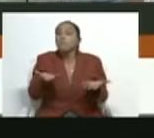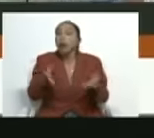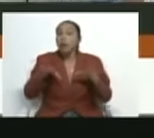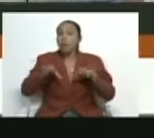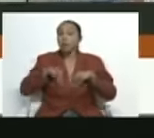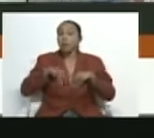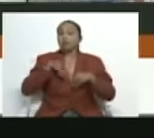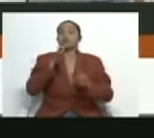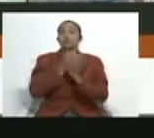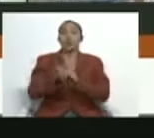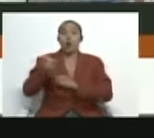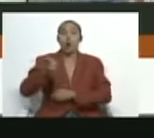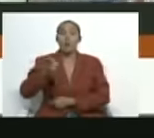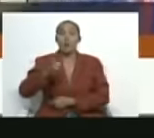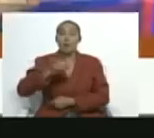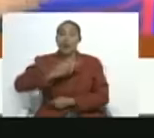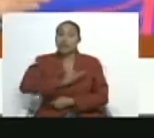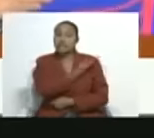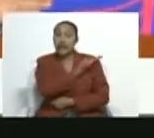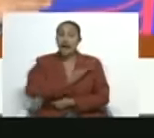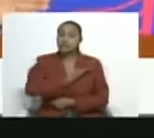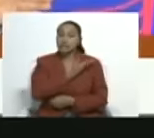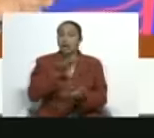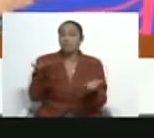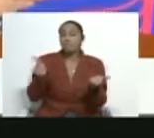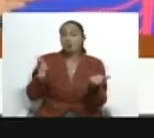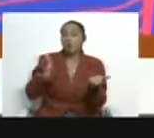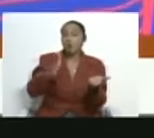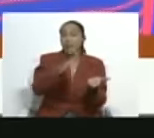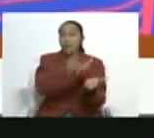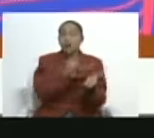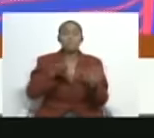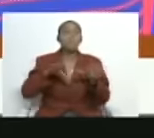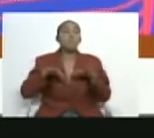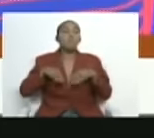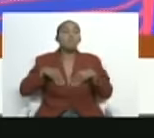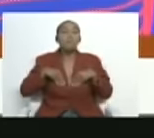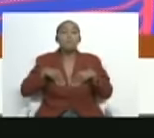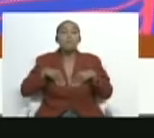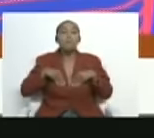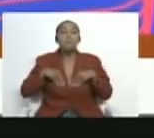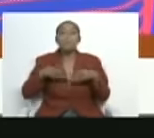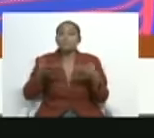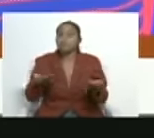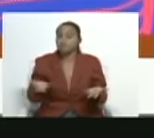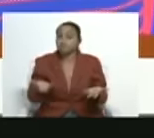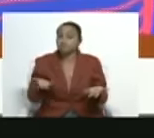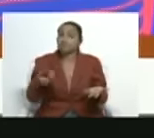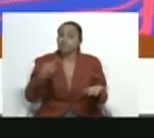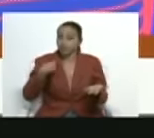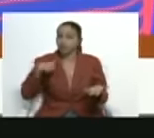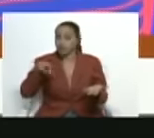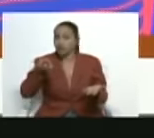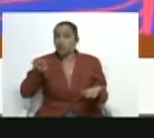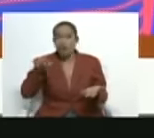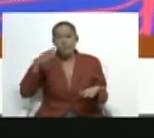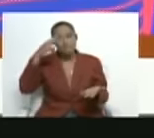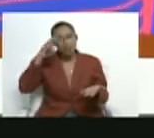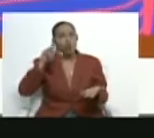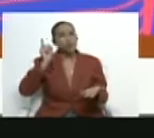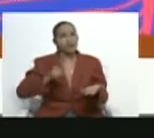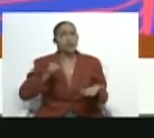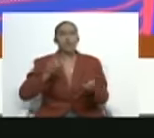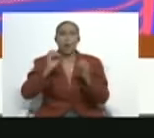gaza desnuda han quedado los magistrados de la Corte Internacional de Justicia ahí tiene una oportunidad de reponer